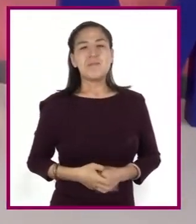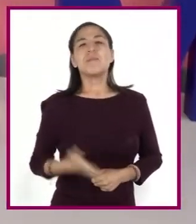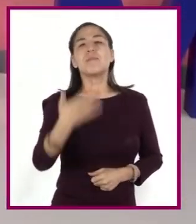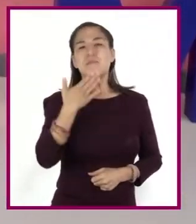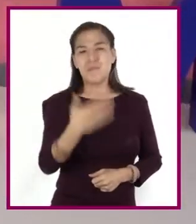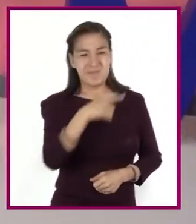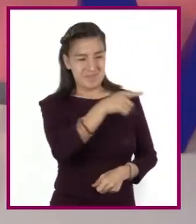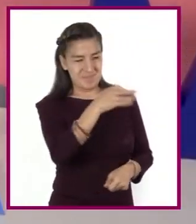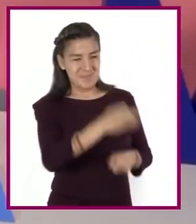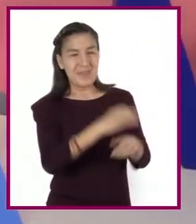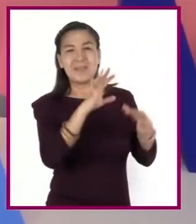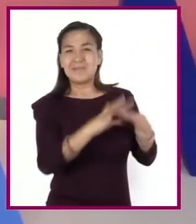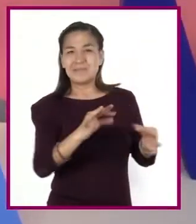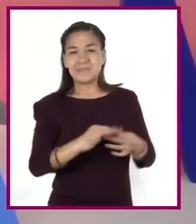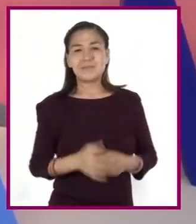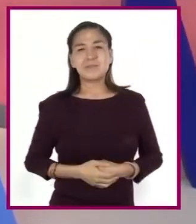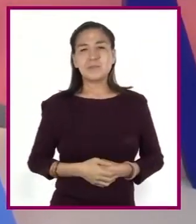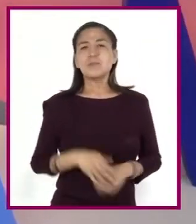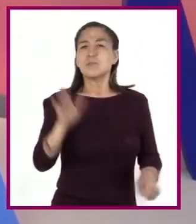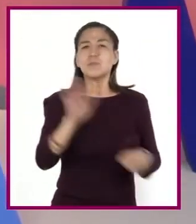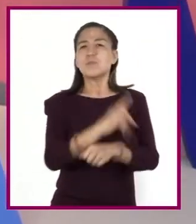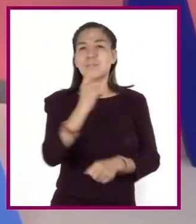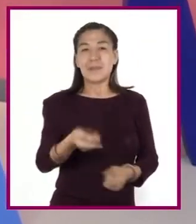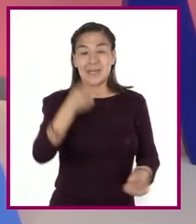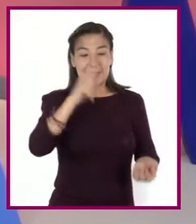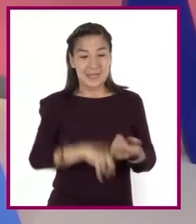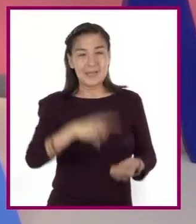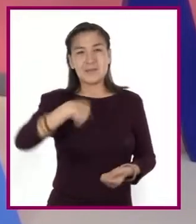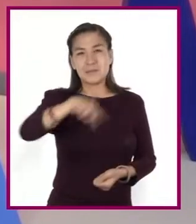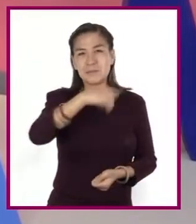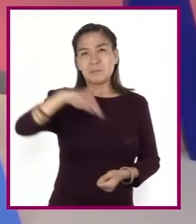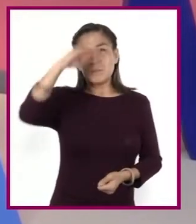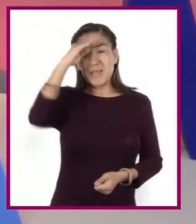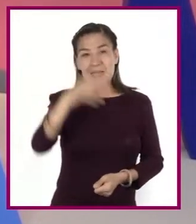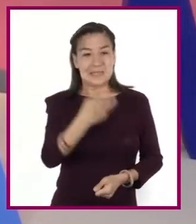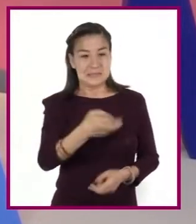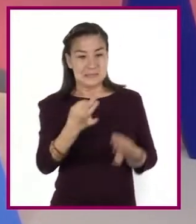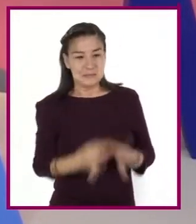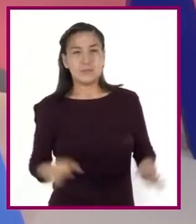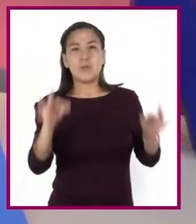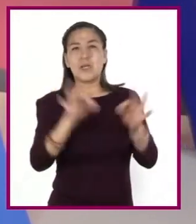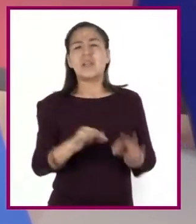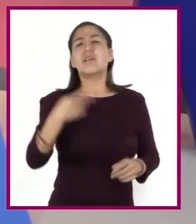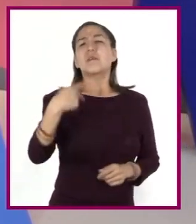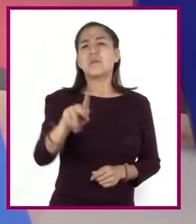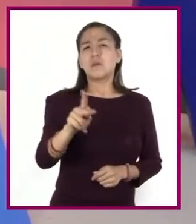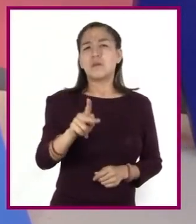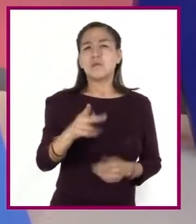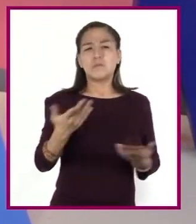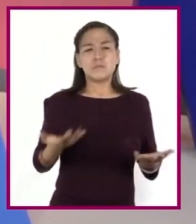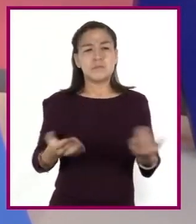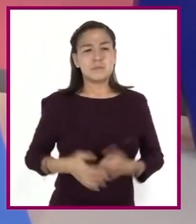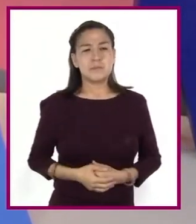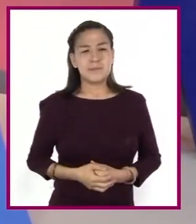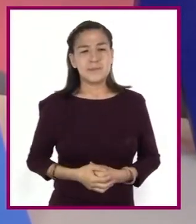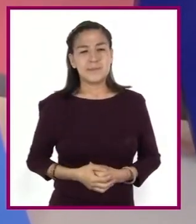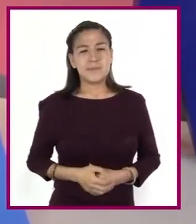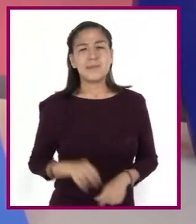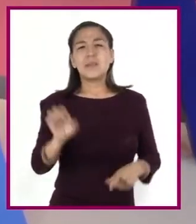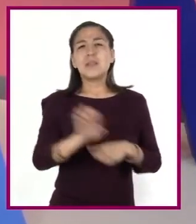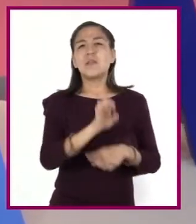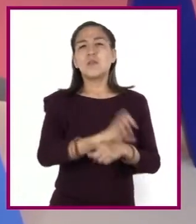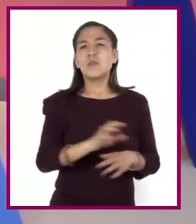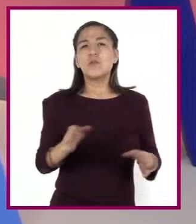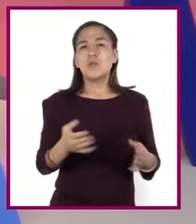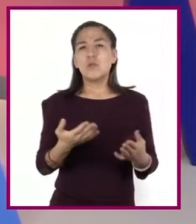Bien dicho, ya que extraemos lo que a nuestro parecer es lo más importante. Pero, entonces, ¿cómo